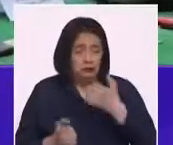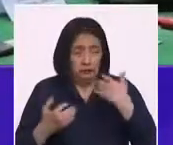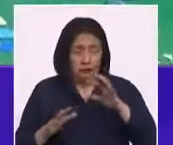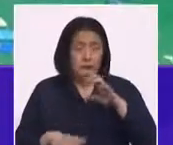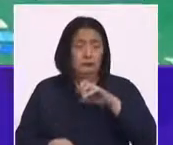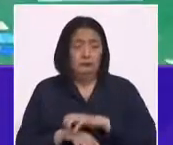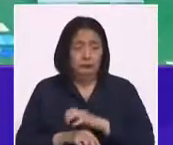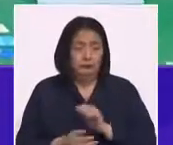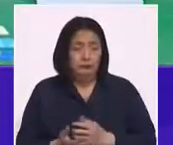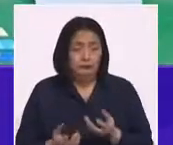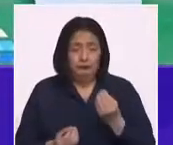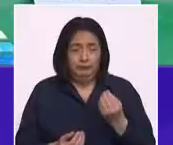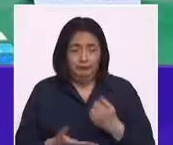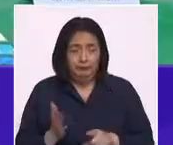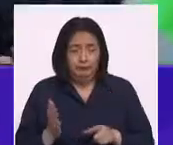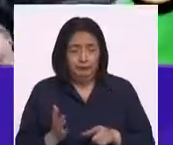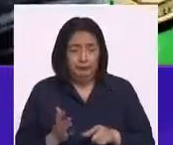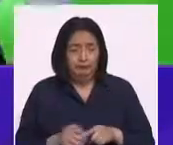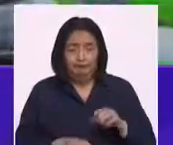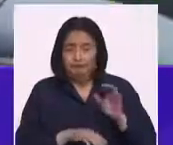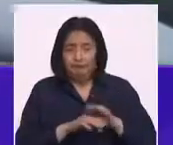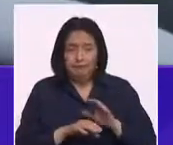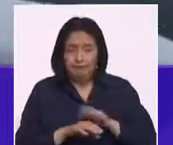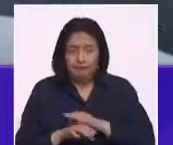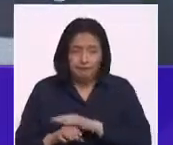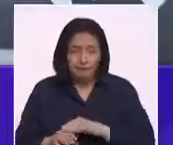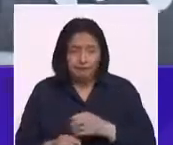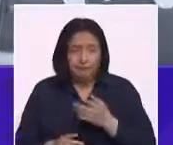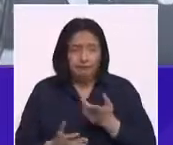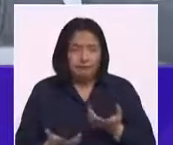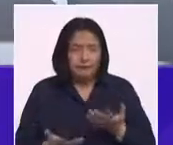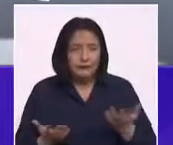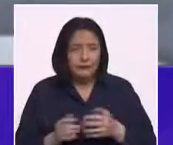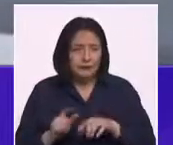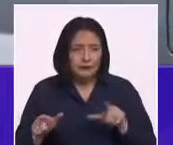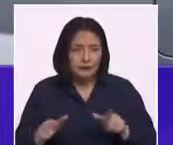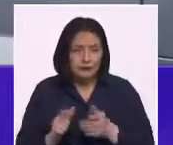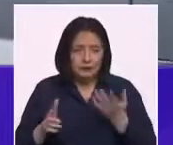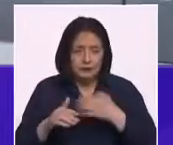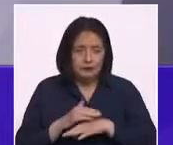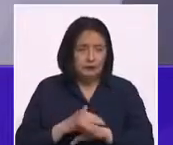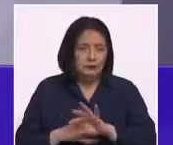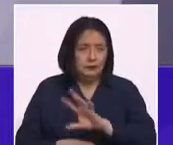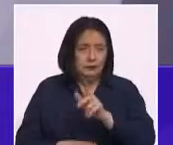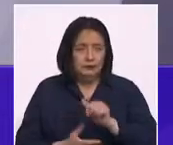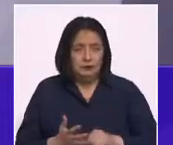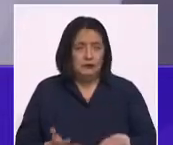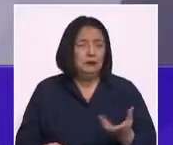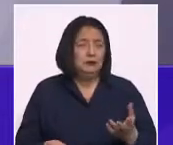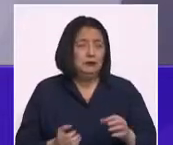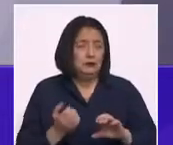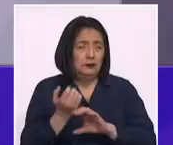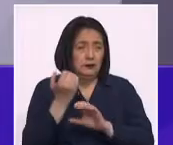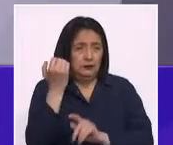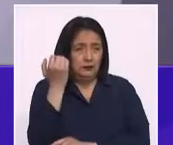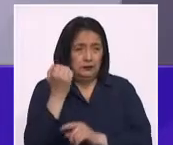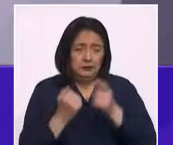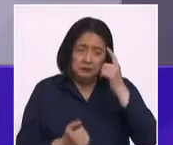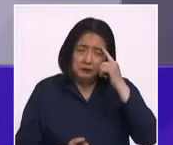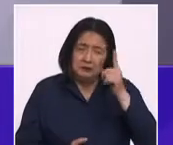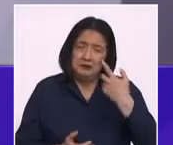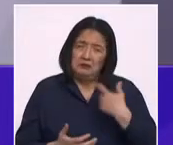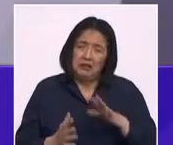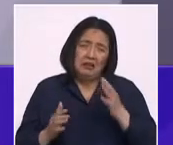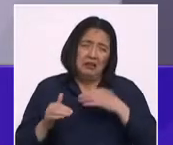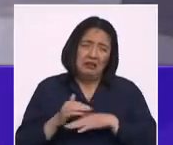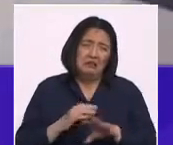detenidos luego que se activara la alarma silenciosa en el fondo al que entraron a robar en Cañete. Creyeron estar seguros